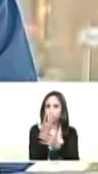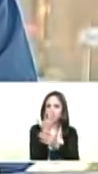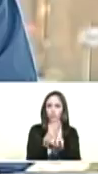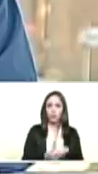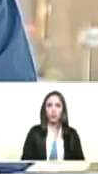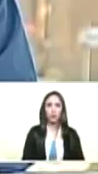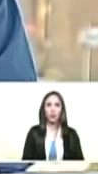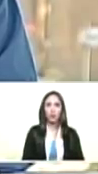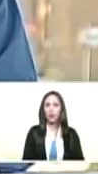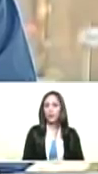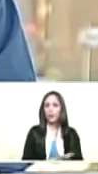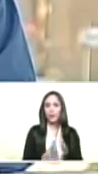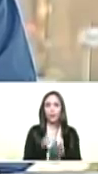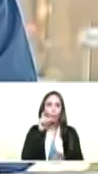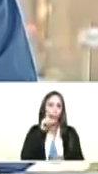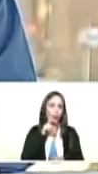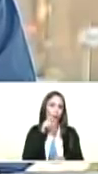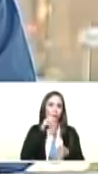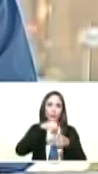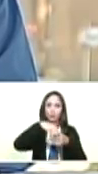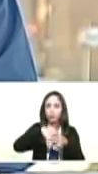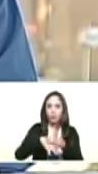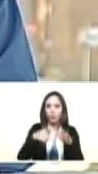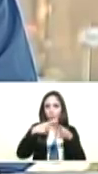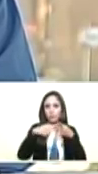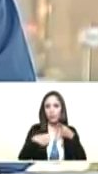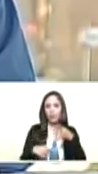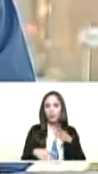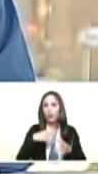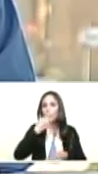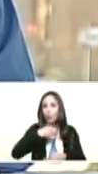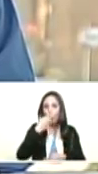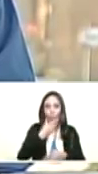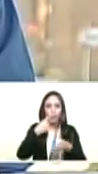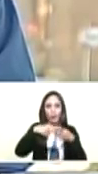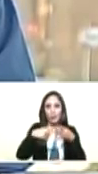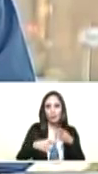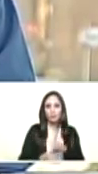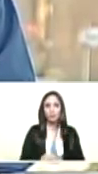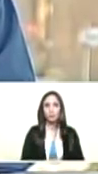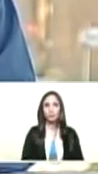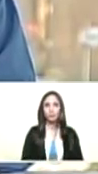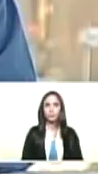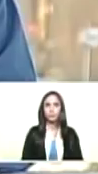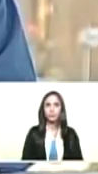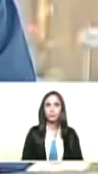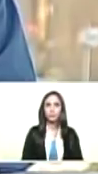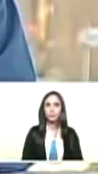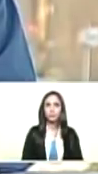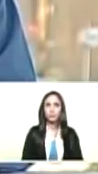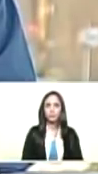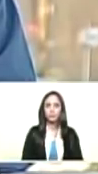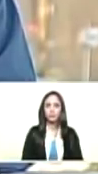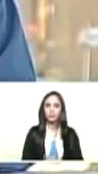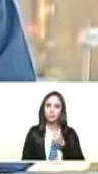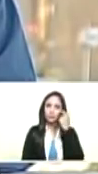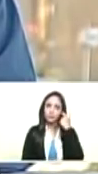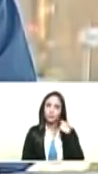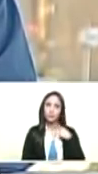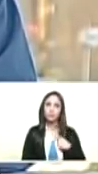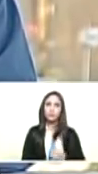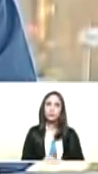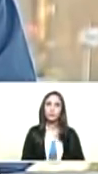vegetal, hortalizas, raíces, tubérculos, frutales, leguminosas, cereales, pastos y forrajes,